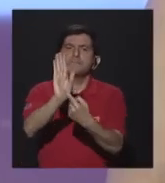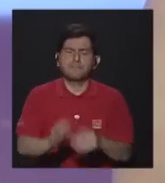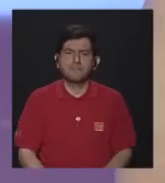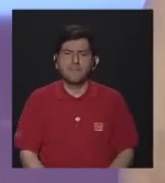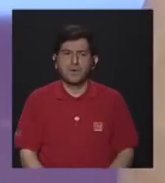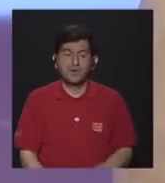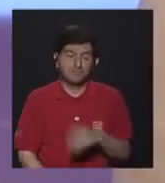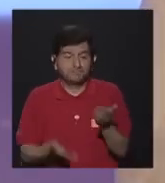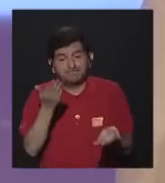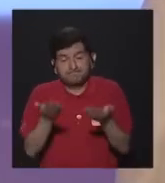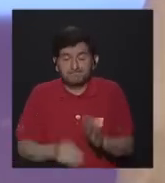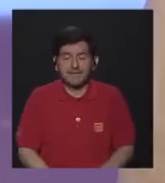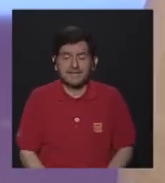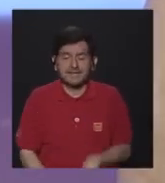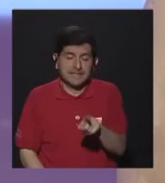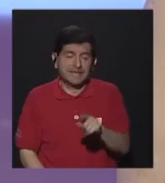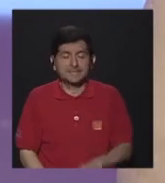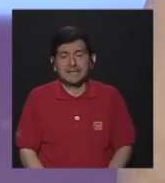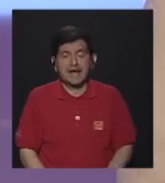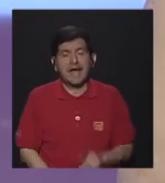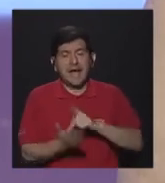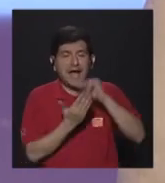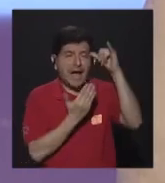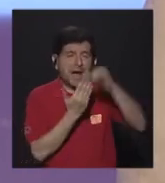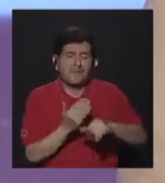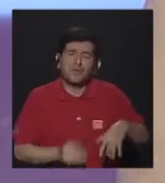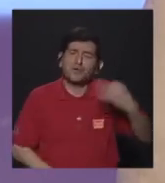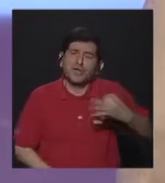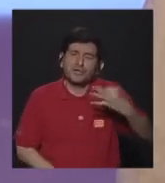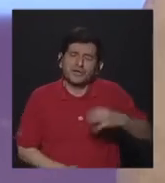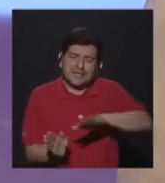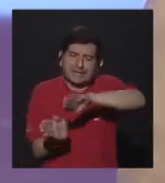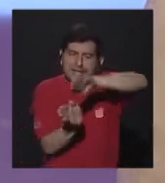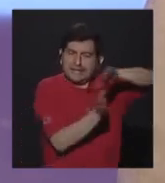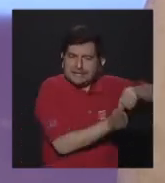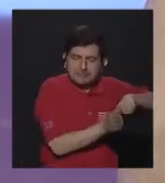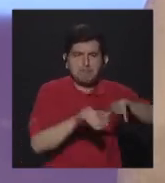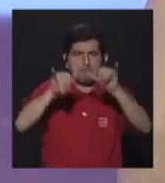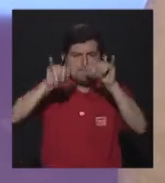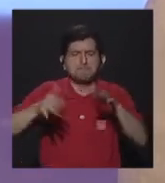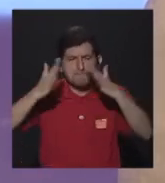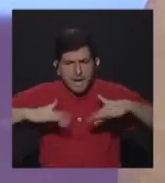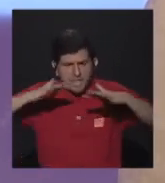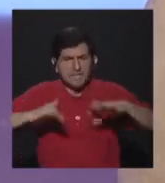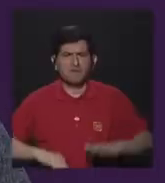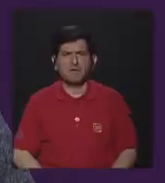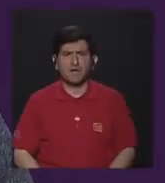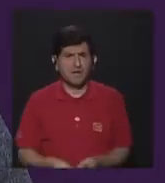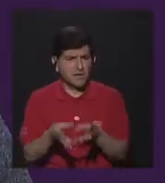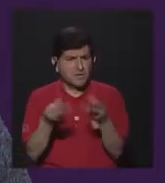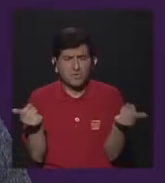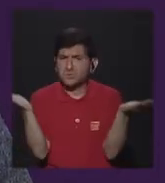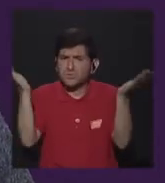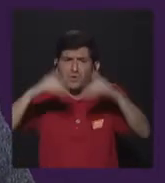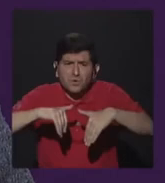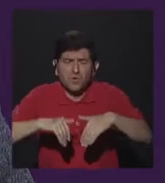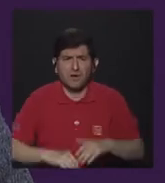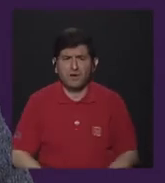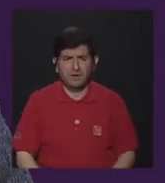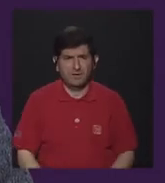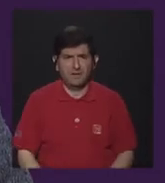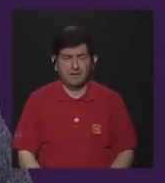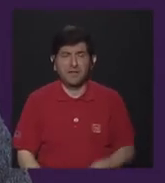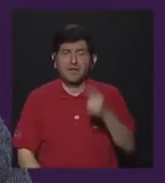sacrifica de alguna forma sus proyectos originales para concentrar el ambiente no hay otra solución no podemos seguir pensando en crecer